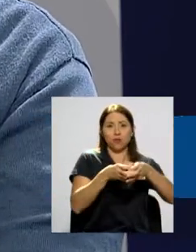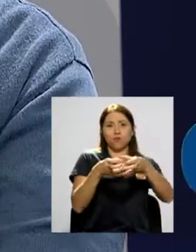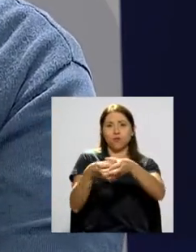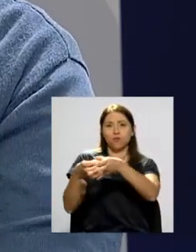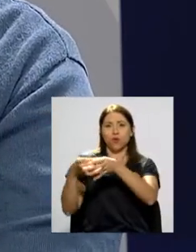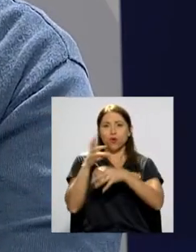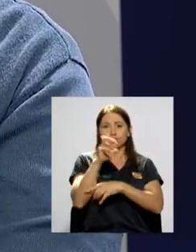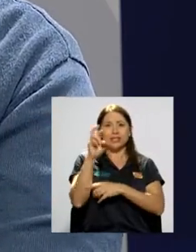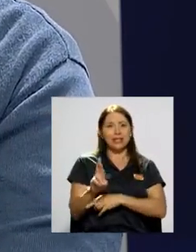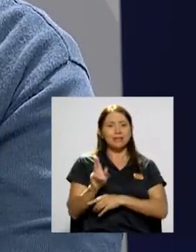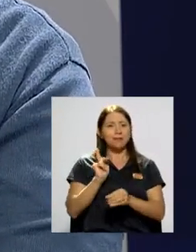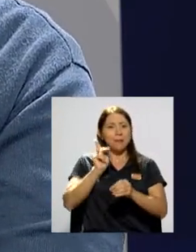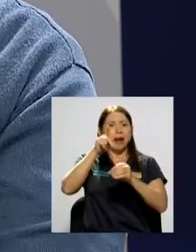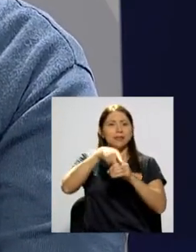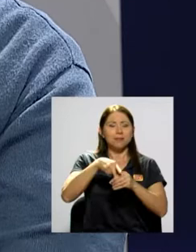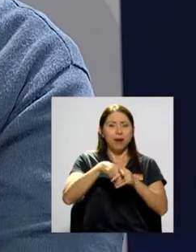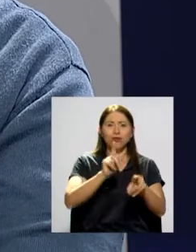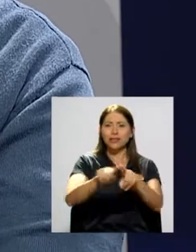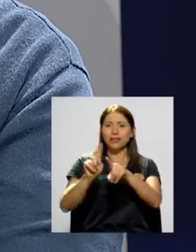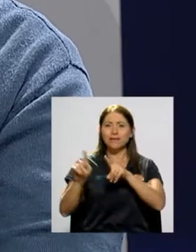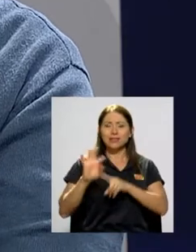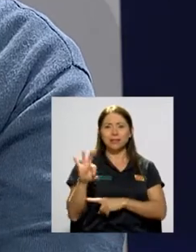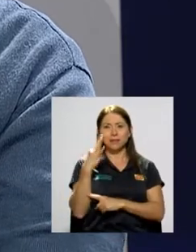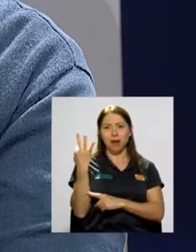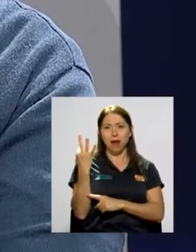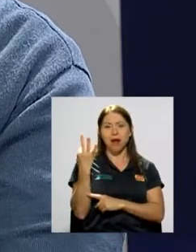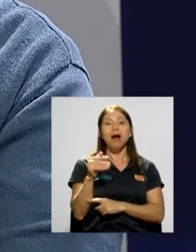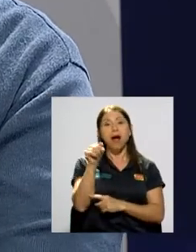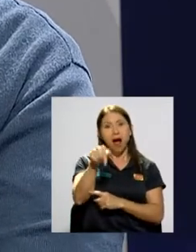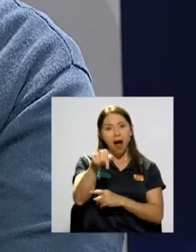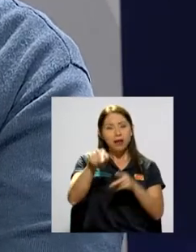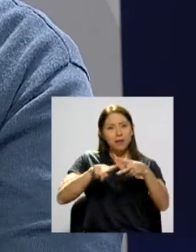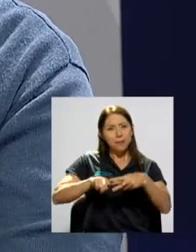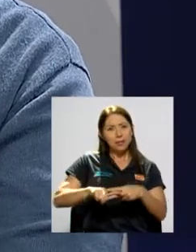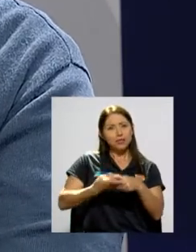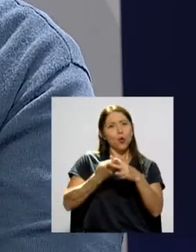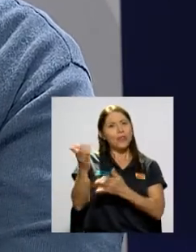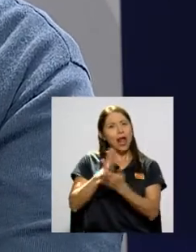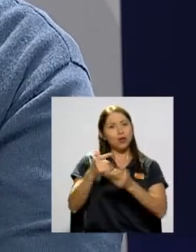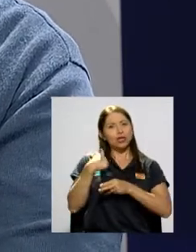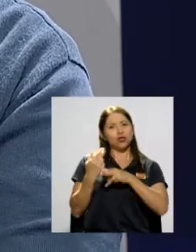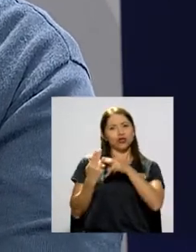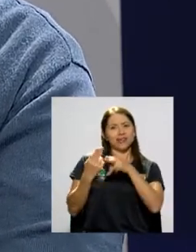de diversas maneras. Y yo creo que ahí empezó lo que yo llamo